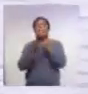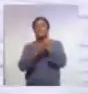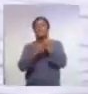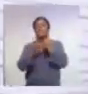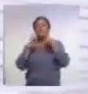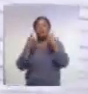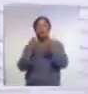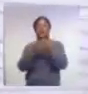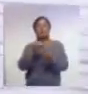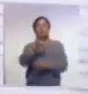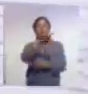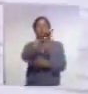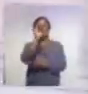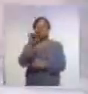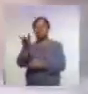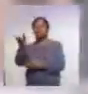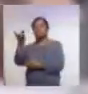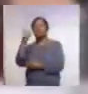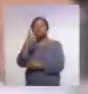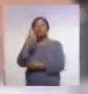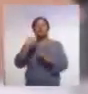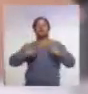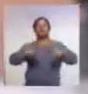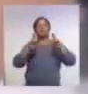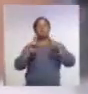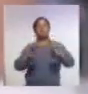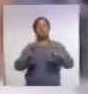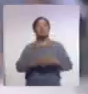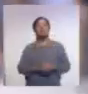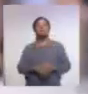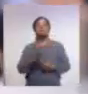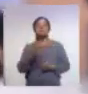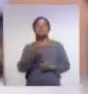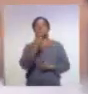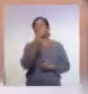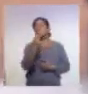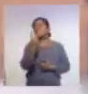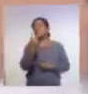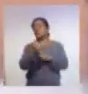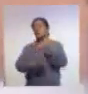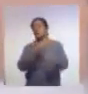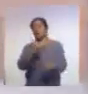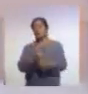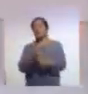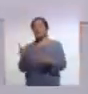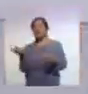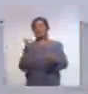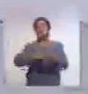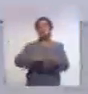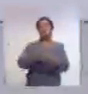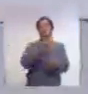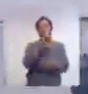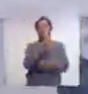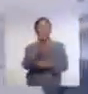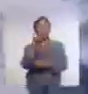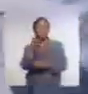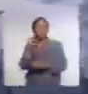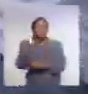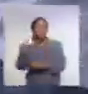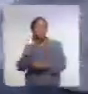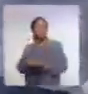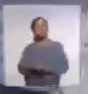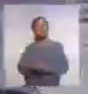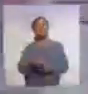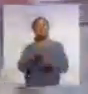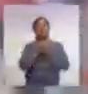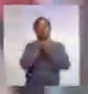de las organizaciones de la sociedad civil para que en un periodo de 1 o 2 años sean miembros de la Comisión Intersecretarial, brindando así